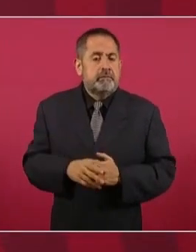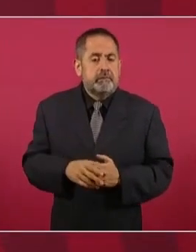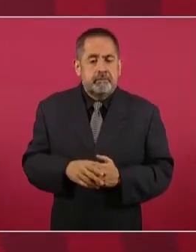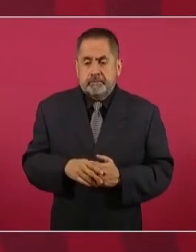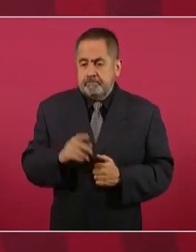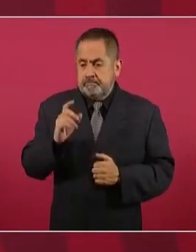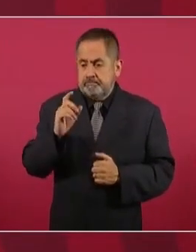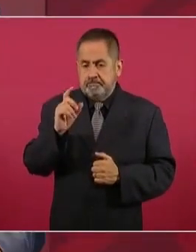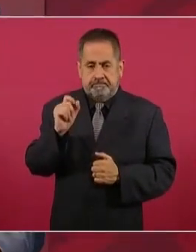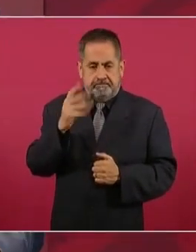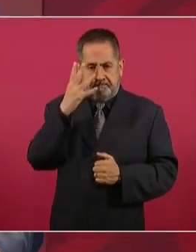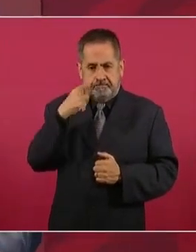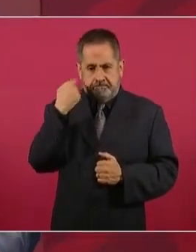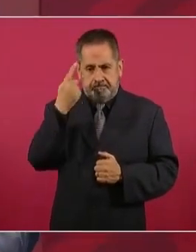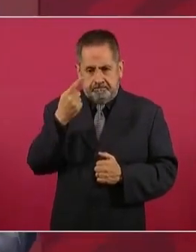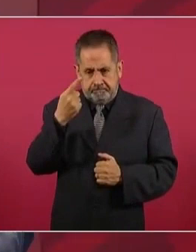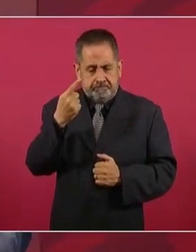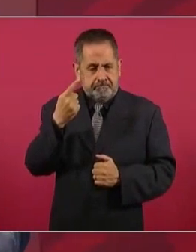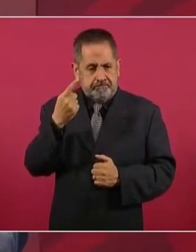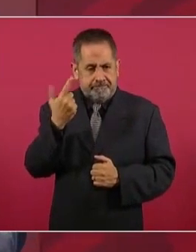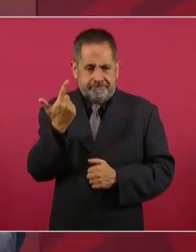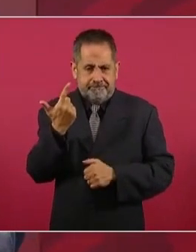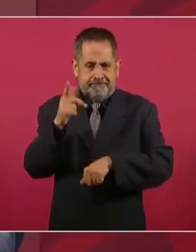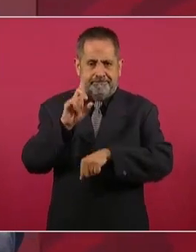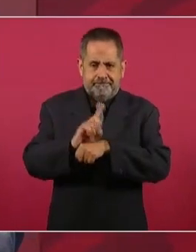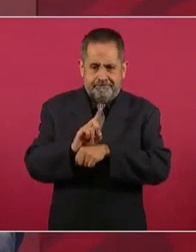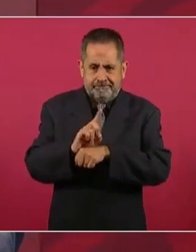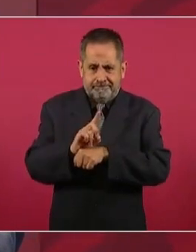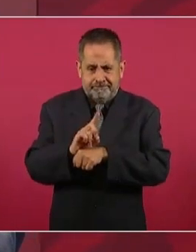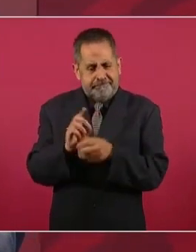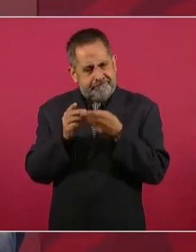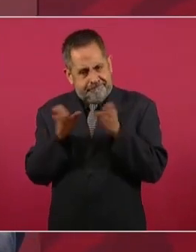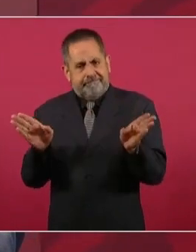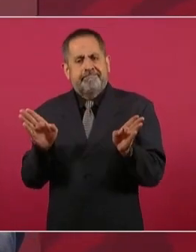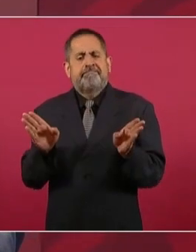24 horas, 7 días a la semana.